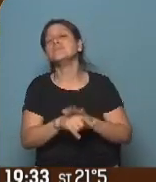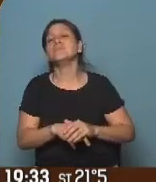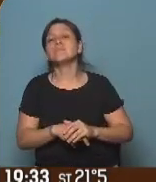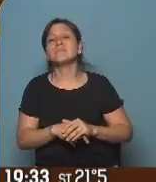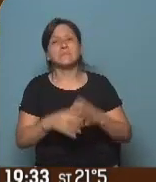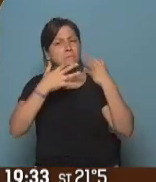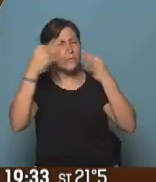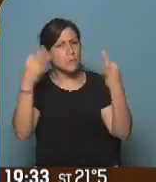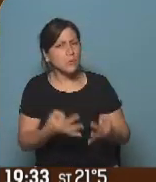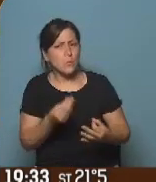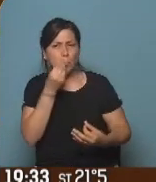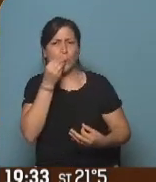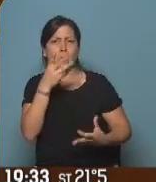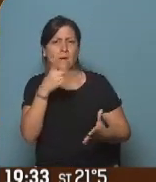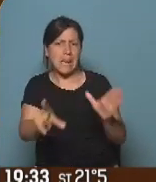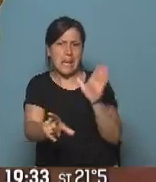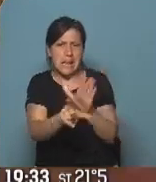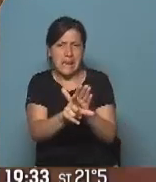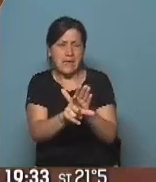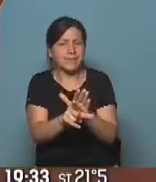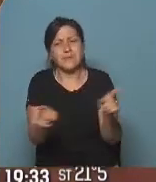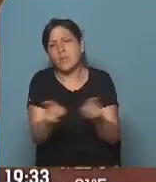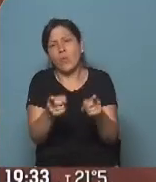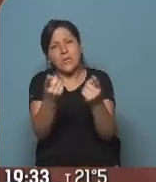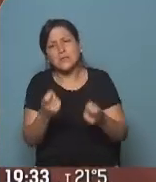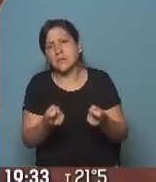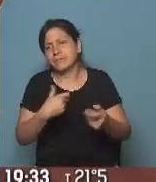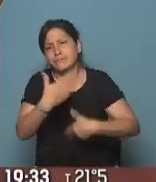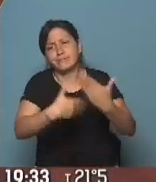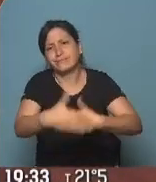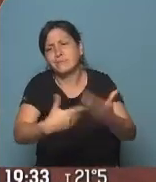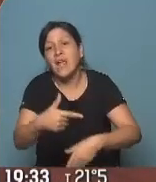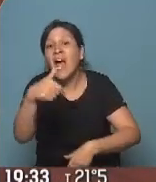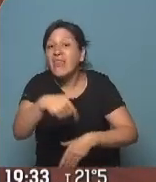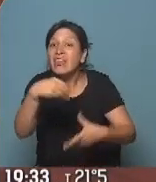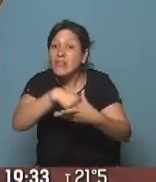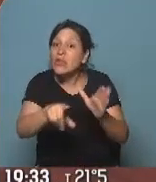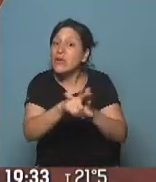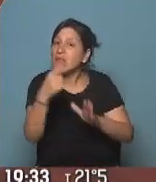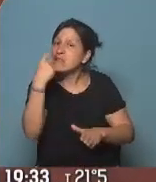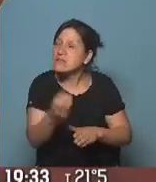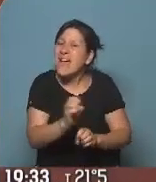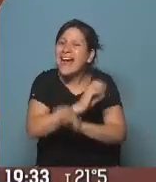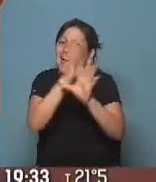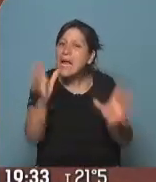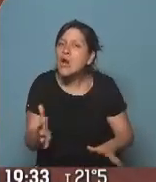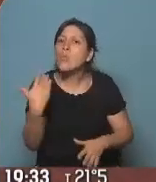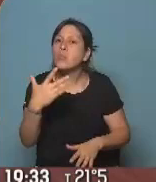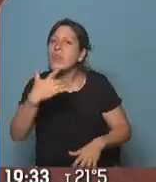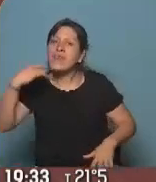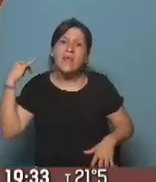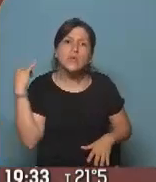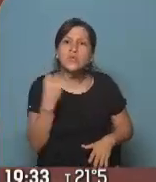una excelentísima ley pero la tienen que llevar a cabo en esa ley dice bien claramente que se puede denunciar por